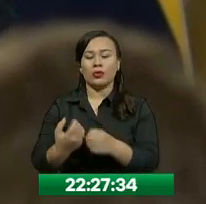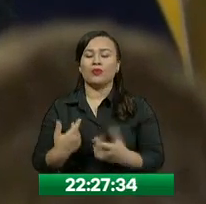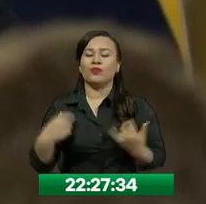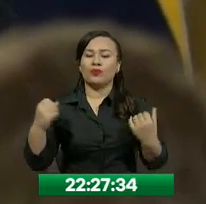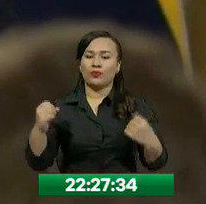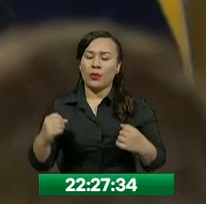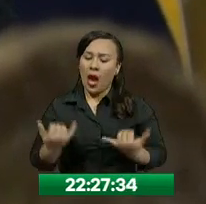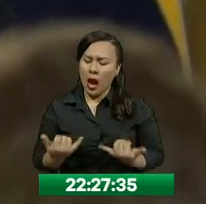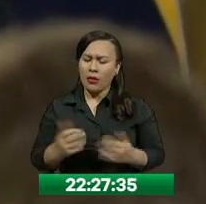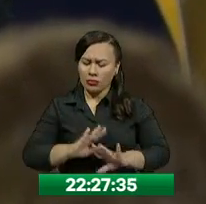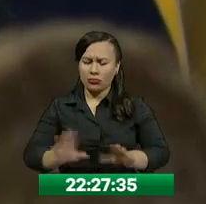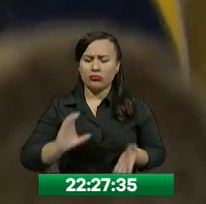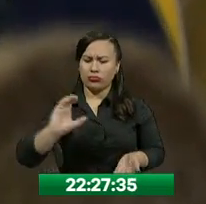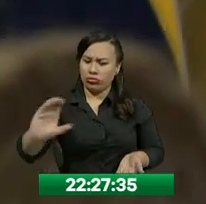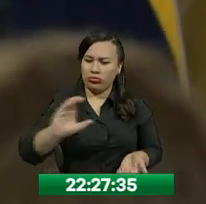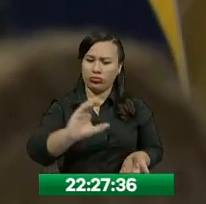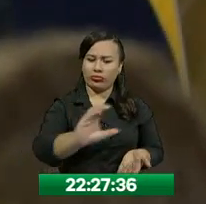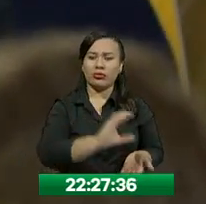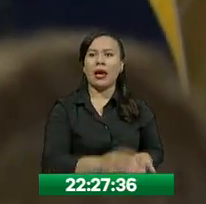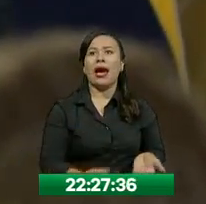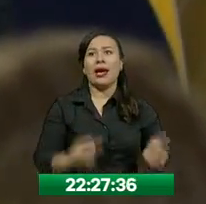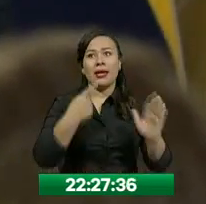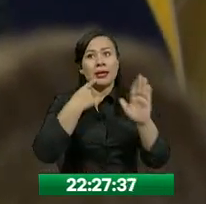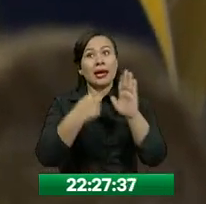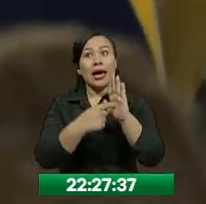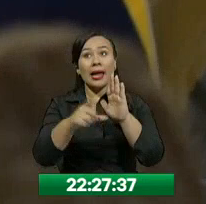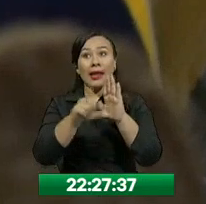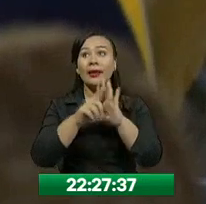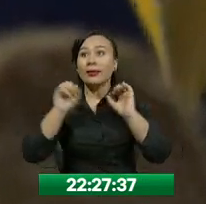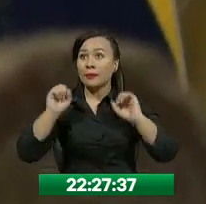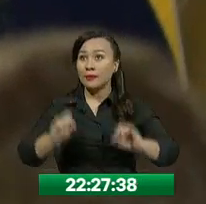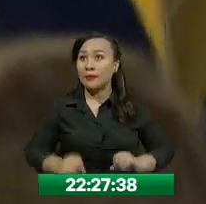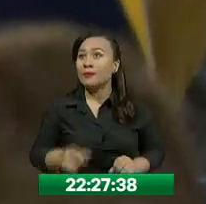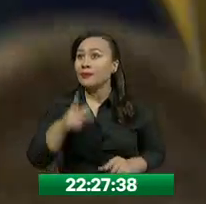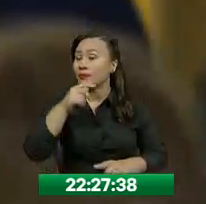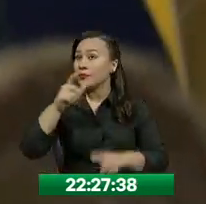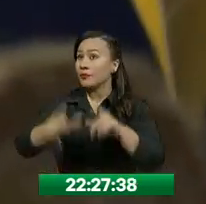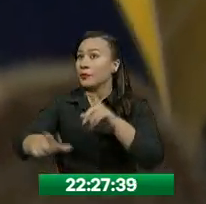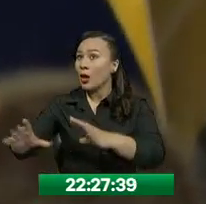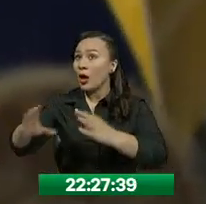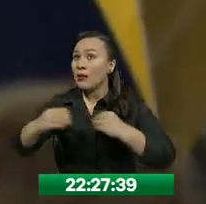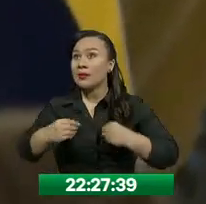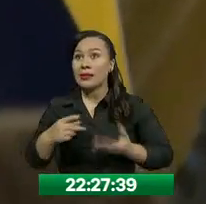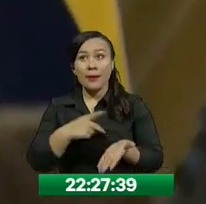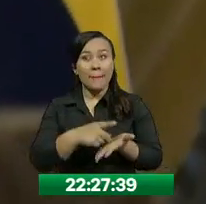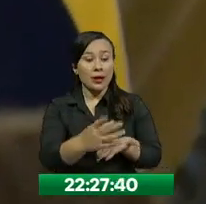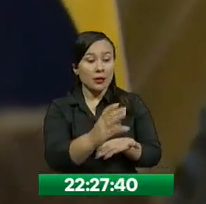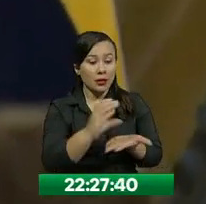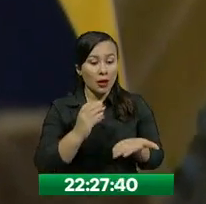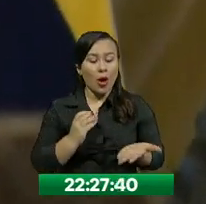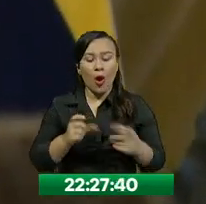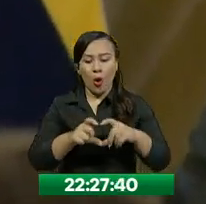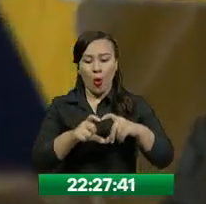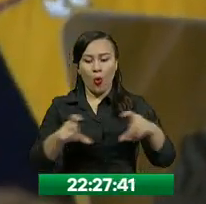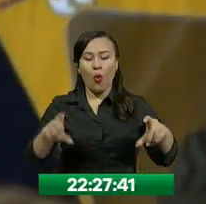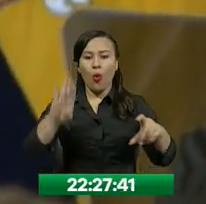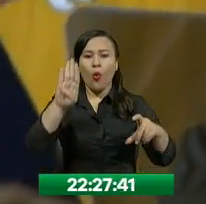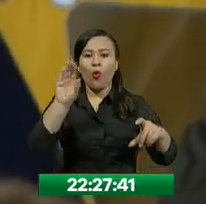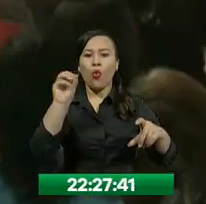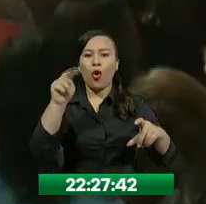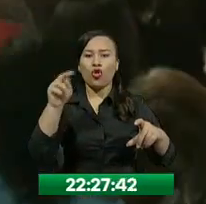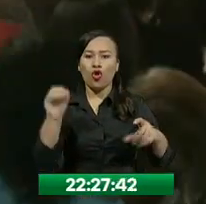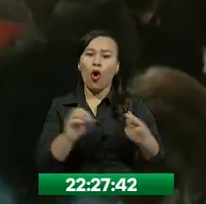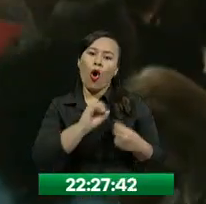su jubilación. La reforma también permitirá a quienes se acojan a este pago con bonos del Estado recibirlo en